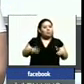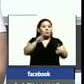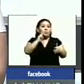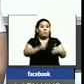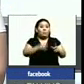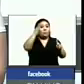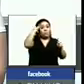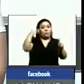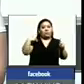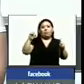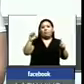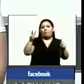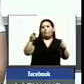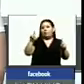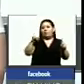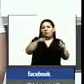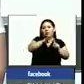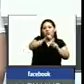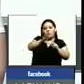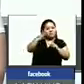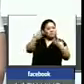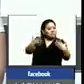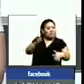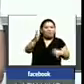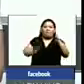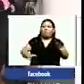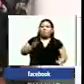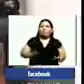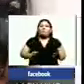Hernández dijo que al fin se hizo justicia.